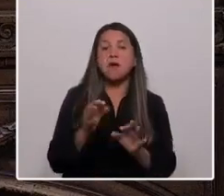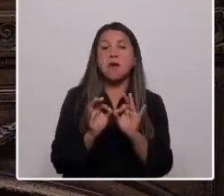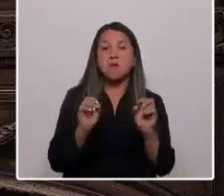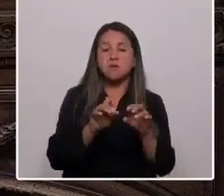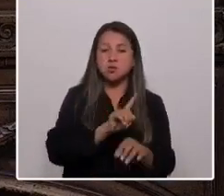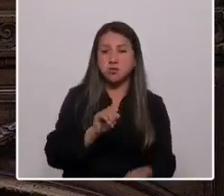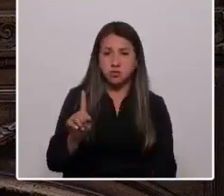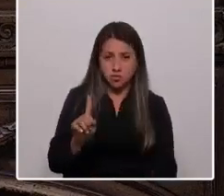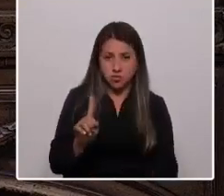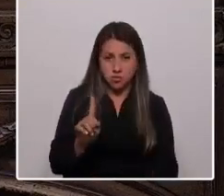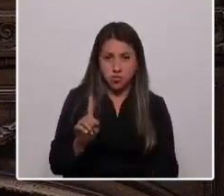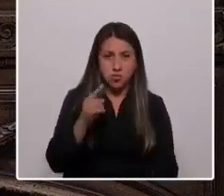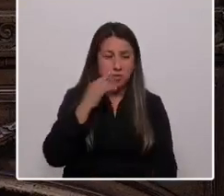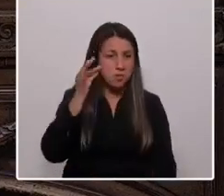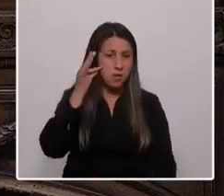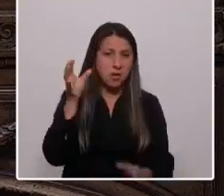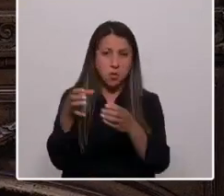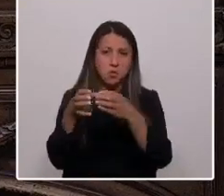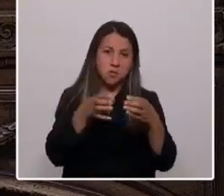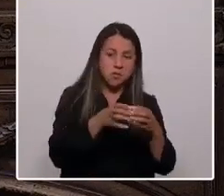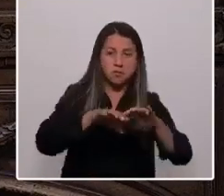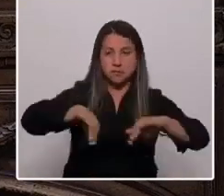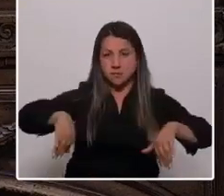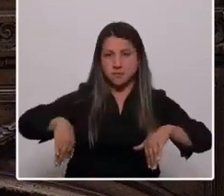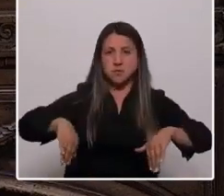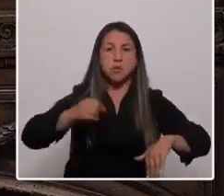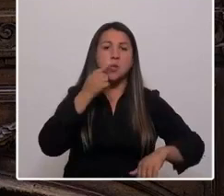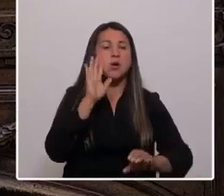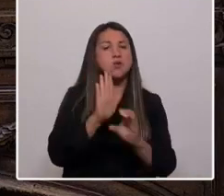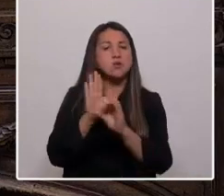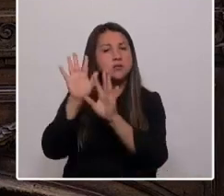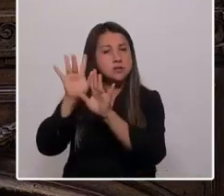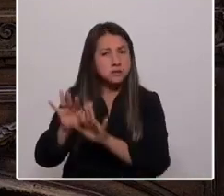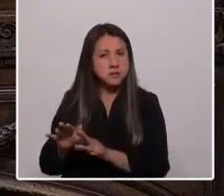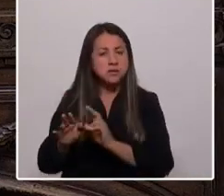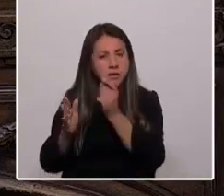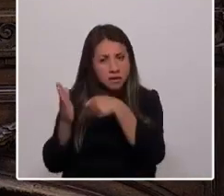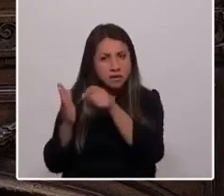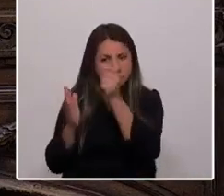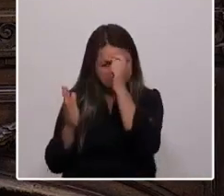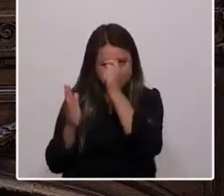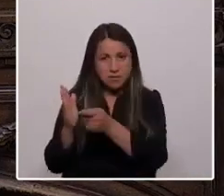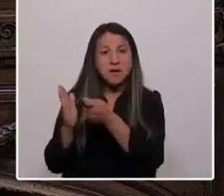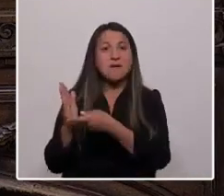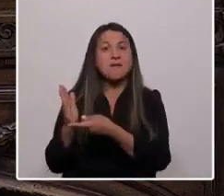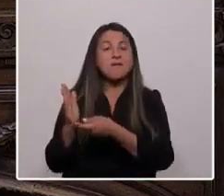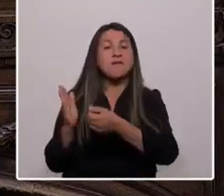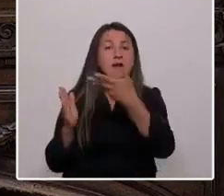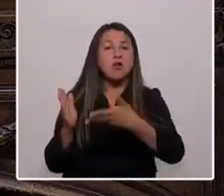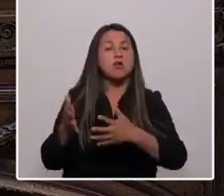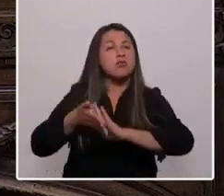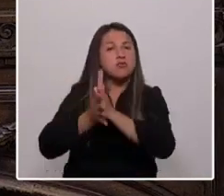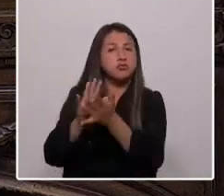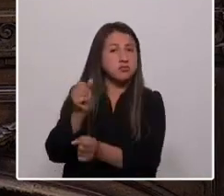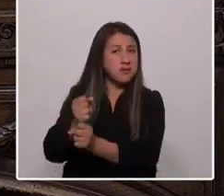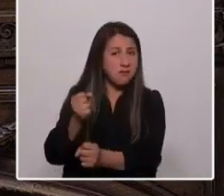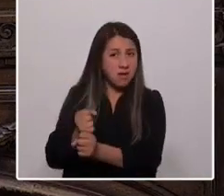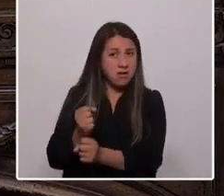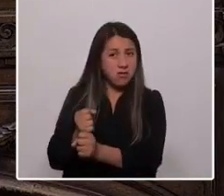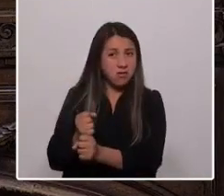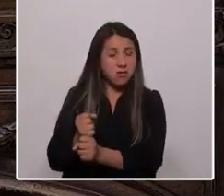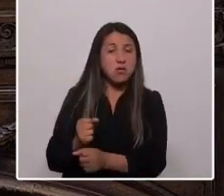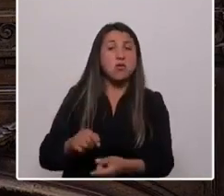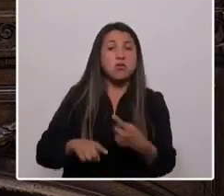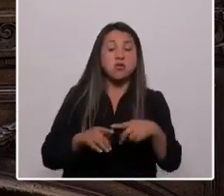por cual constitución trabajaremos por una que reconozca el valor e importancia de todo trabajo una demanda de igualdad de